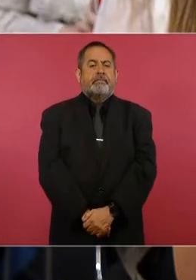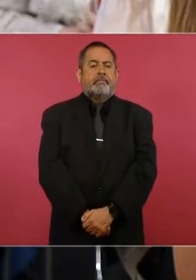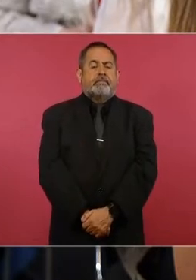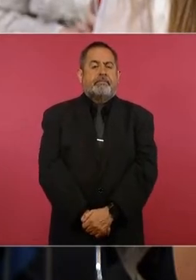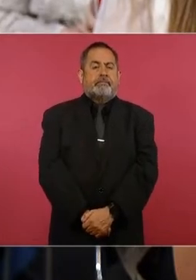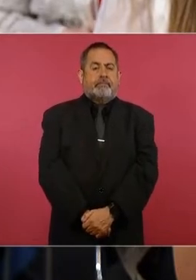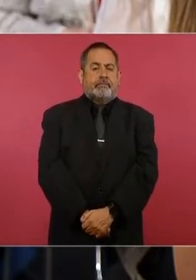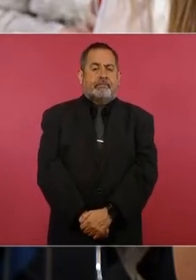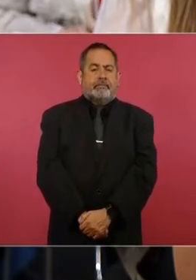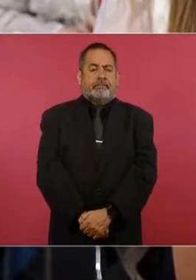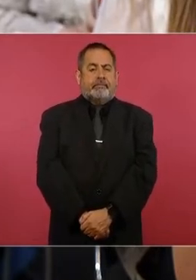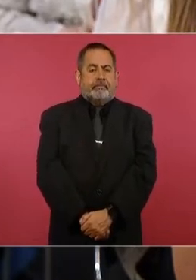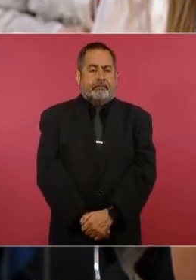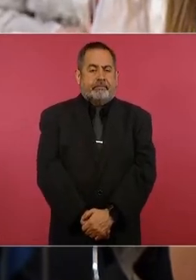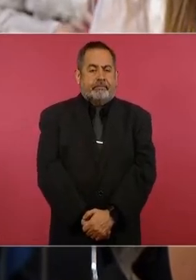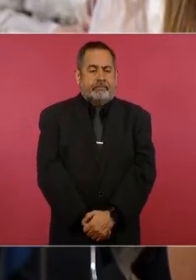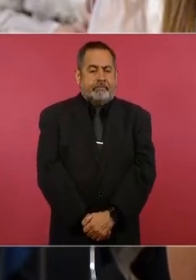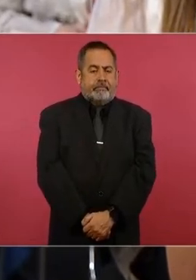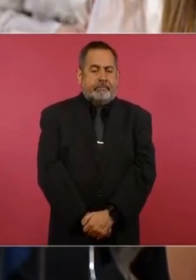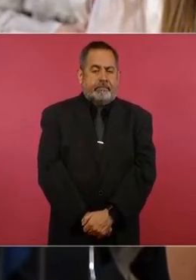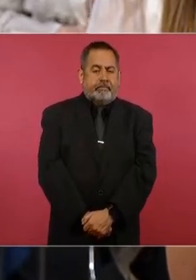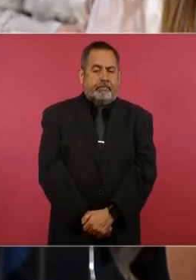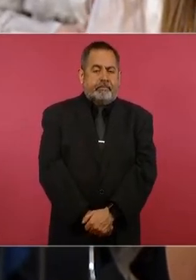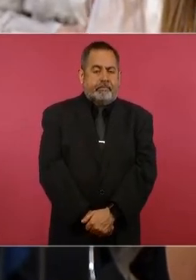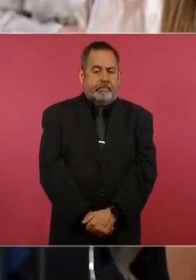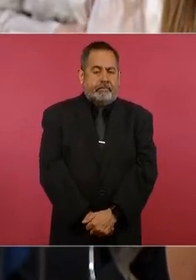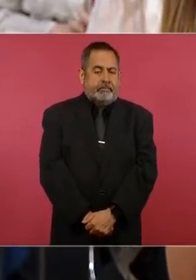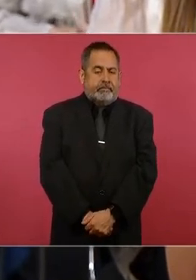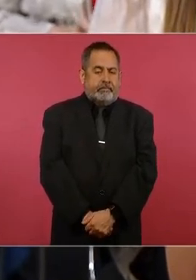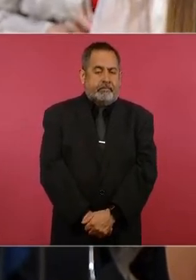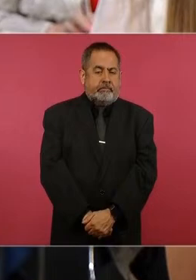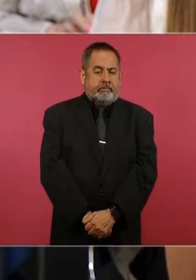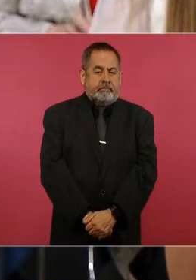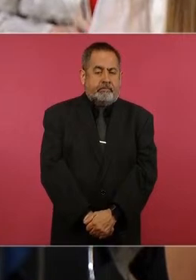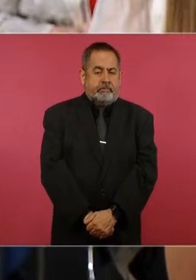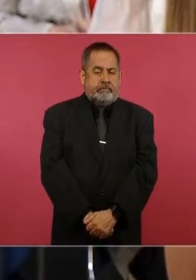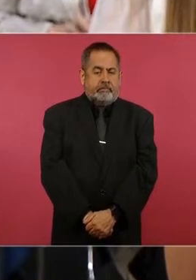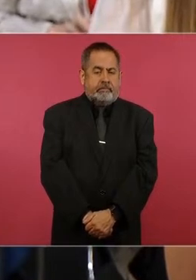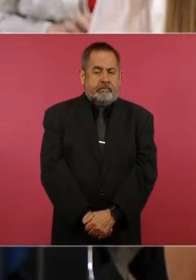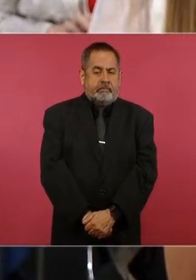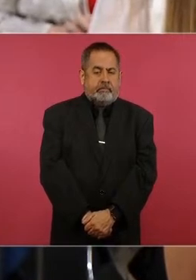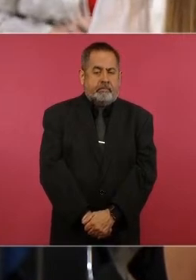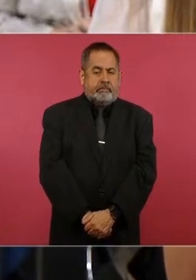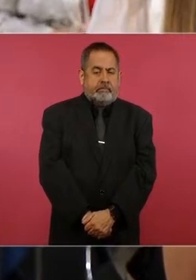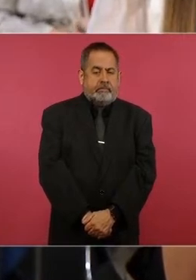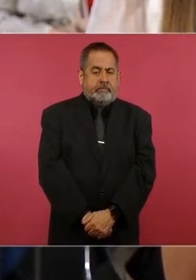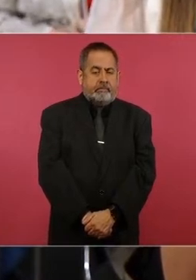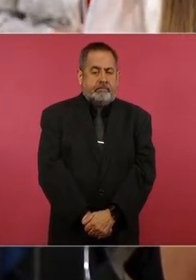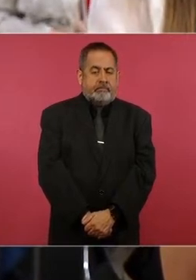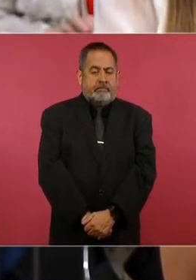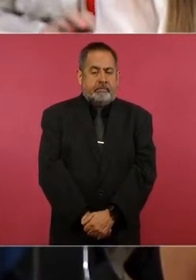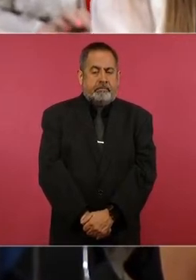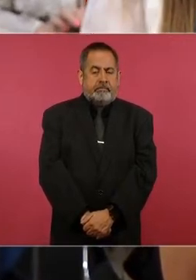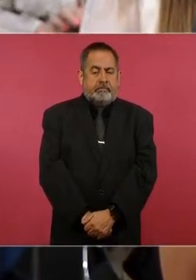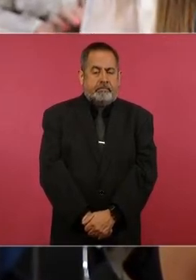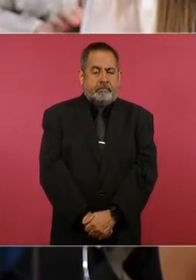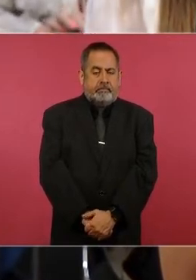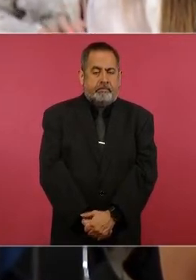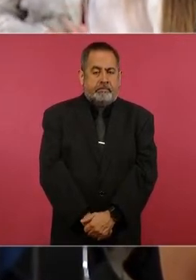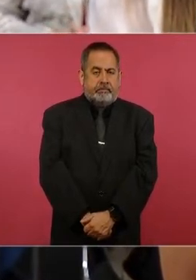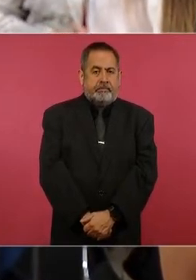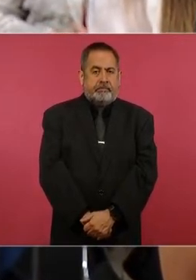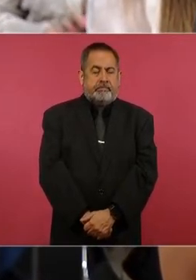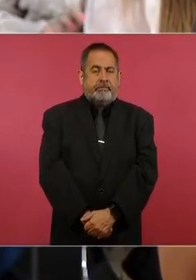es un proceso adecuado para tener toda la firmeza de que, pues a fin de cuentas, se